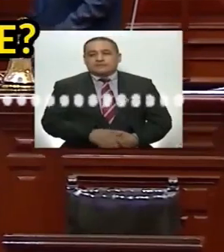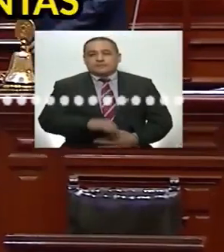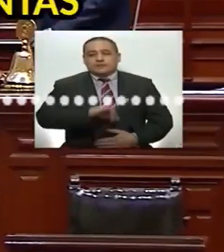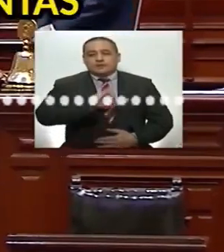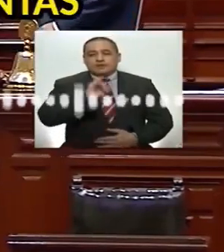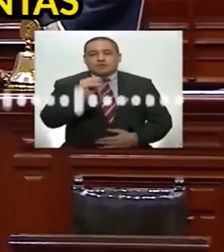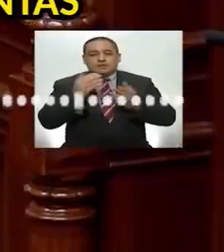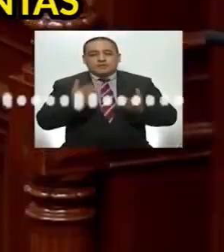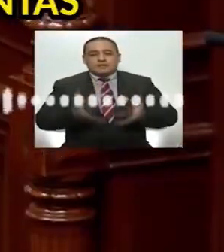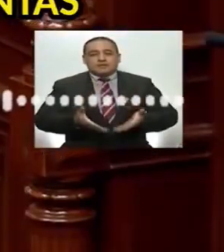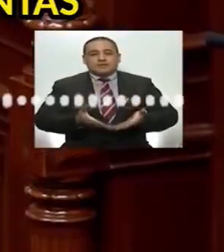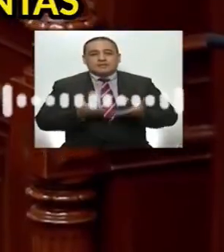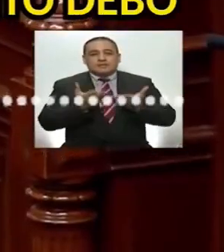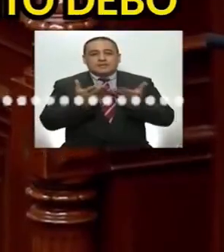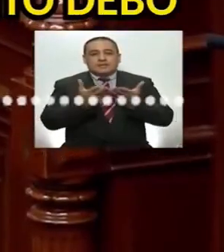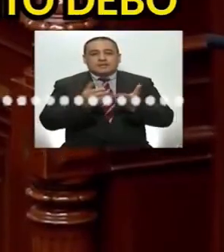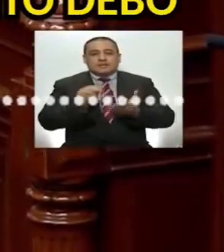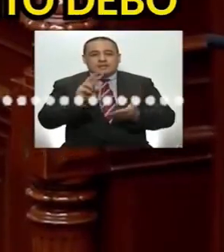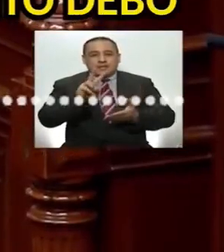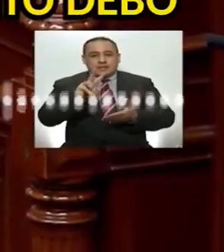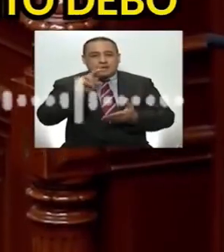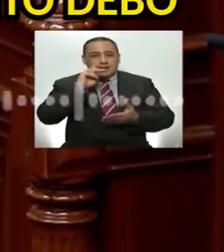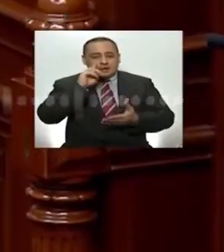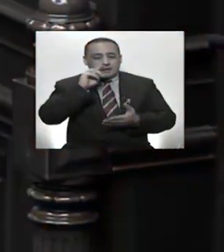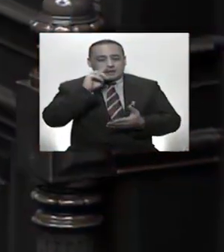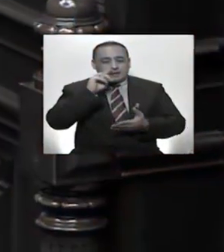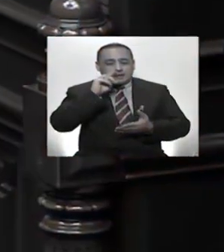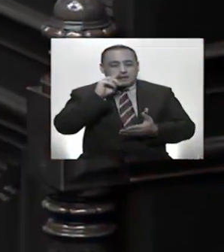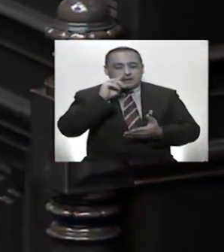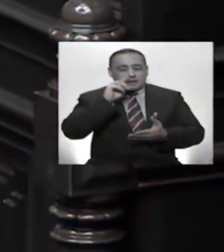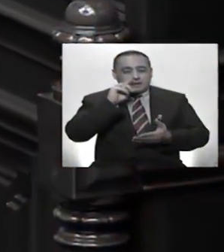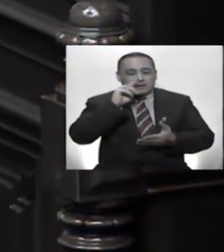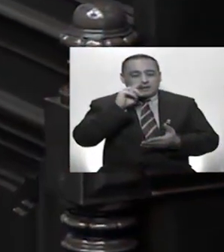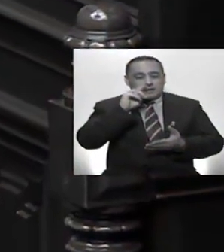queere y que todas las cuentas del banco para